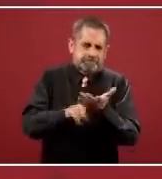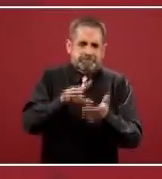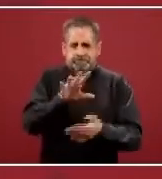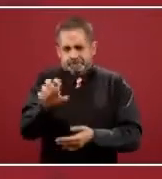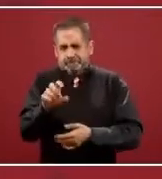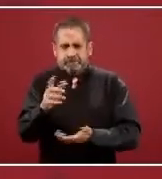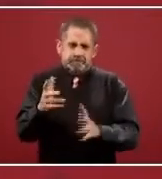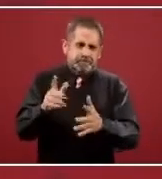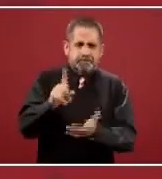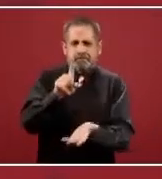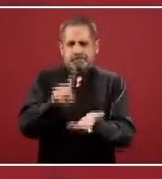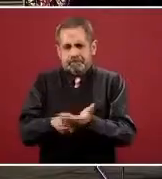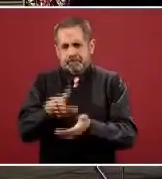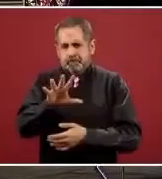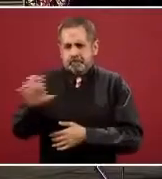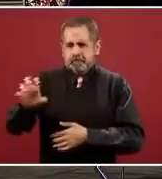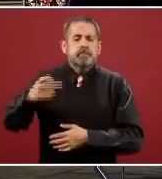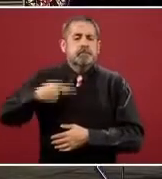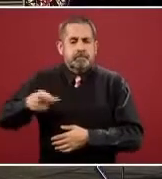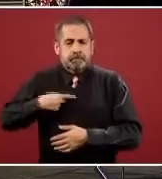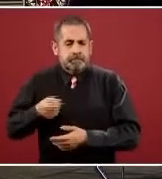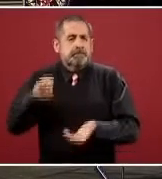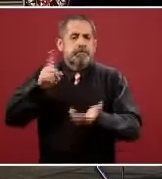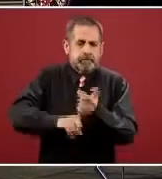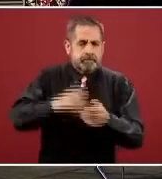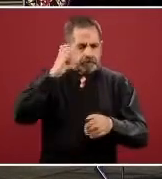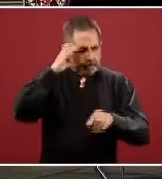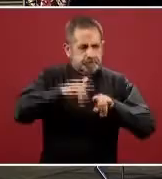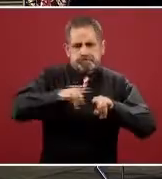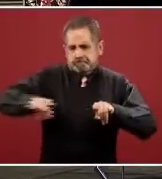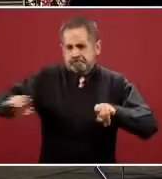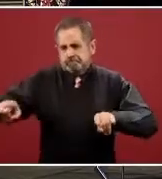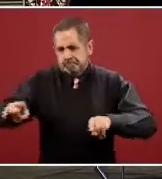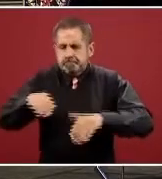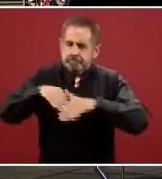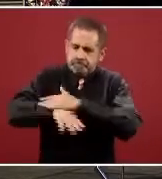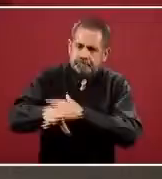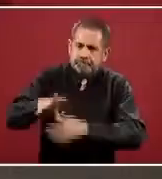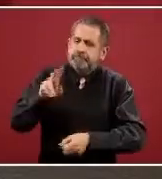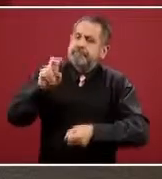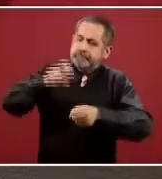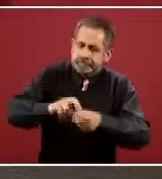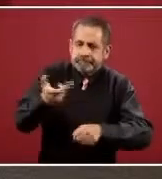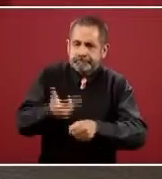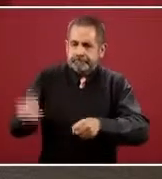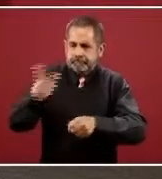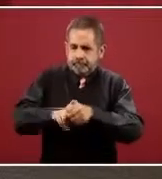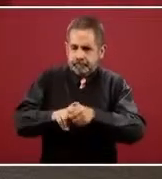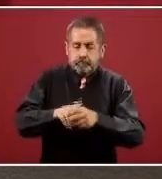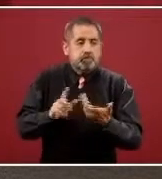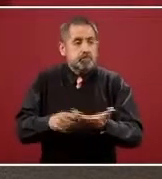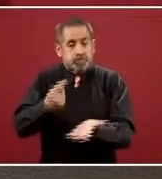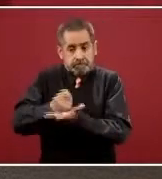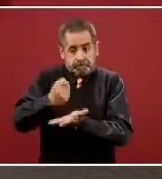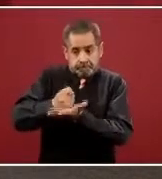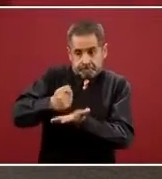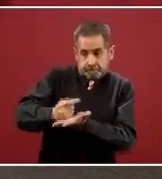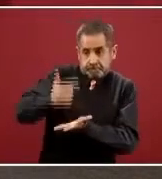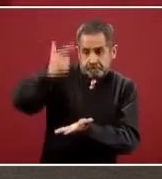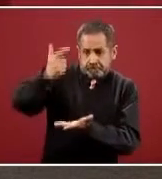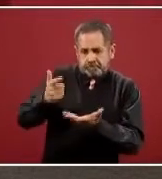1,500 y 1,800 pacientes puedan estar hospitalizados, pero eso y de terapia intensiva va a tener que